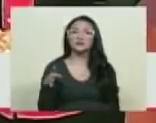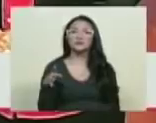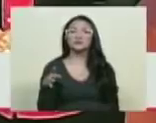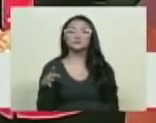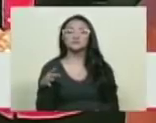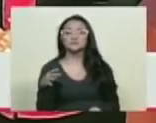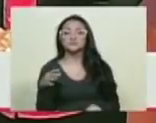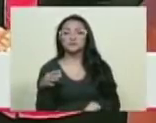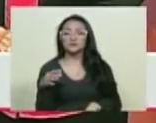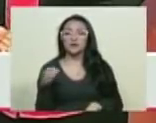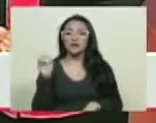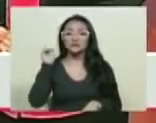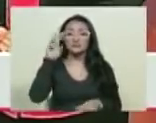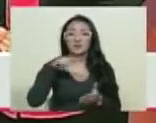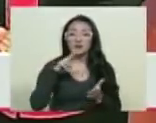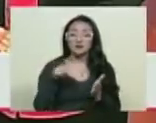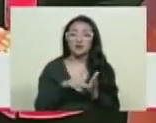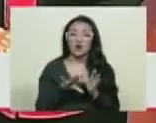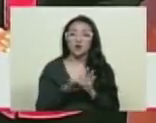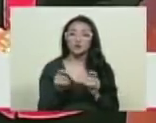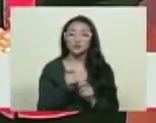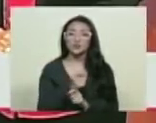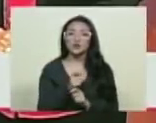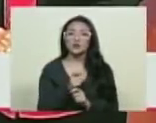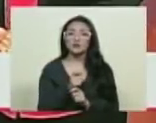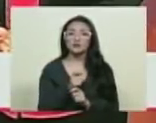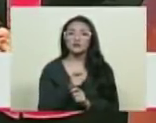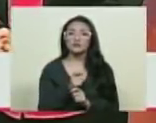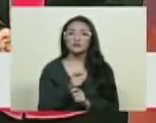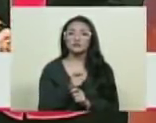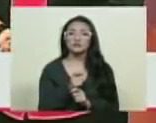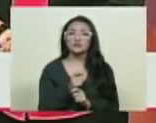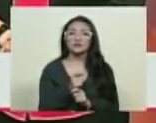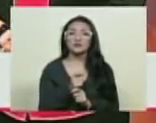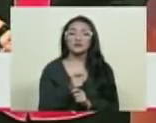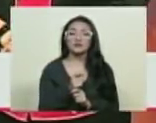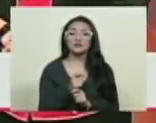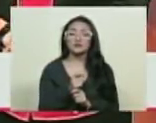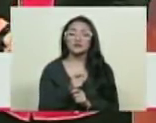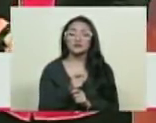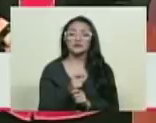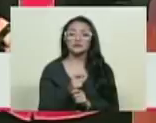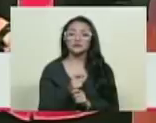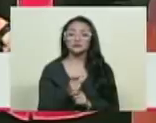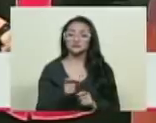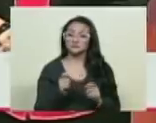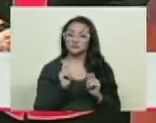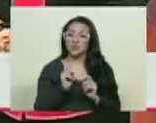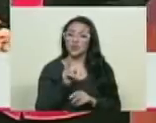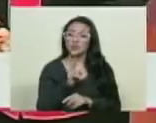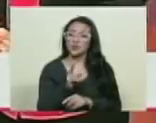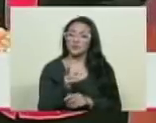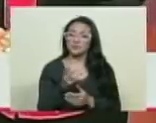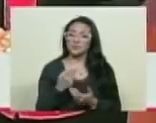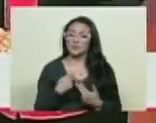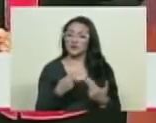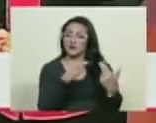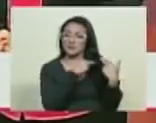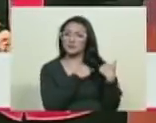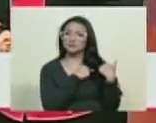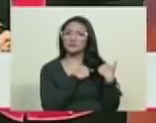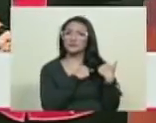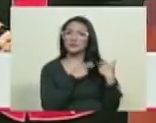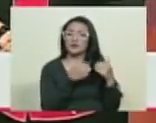asamblea nacional constituyente por decreto constituyente en uso de sus facultades plenipotenciarias y